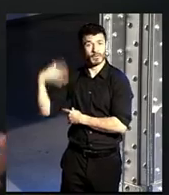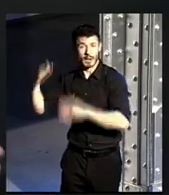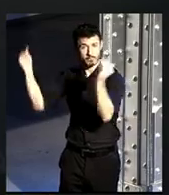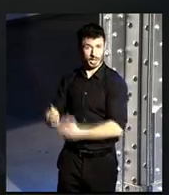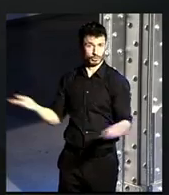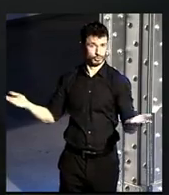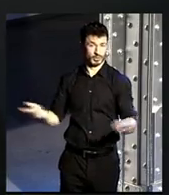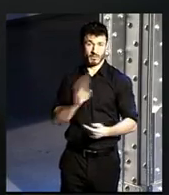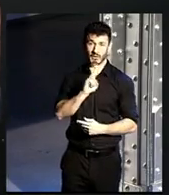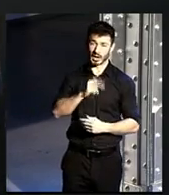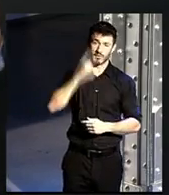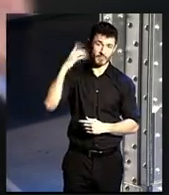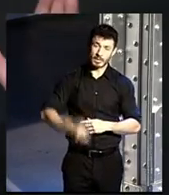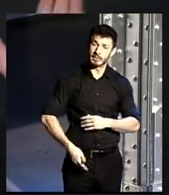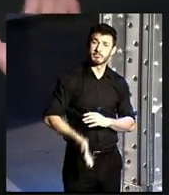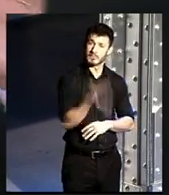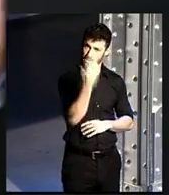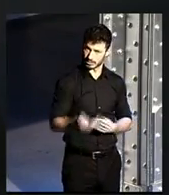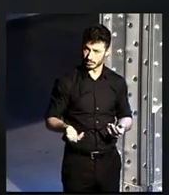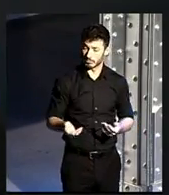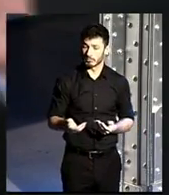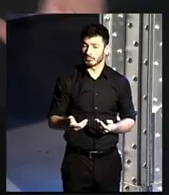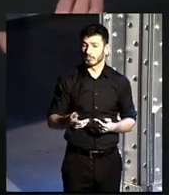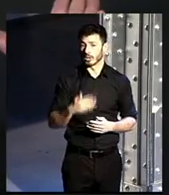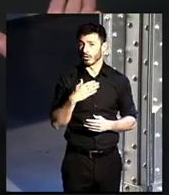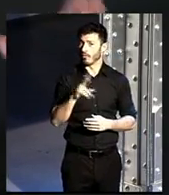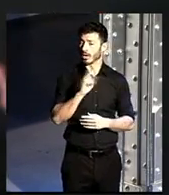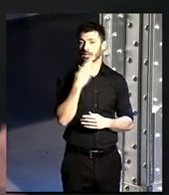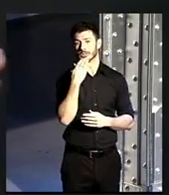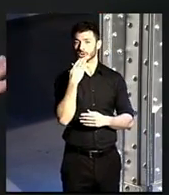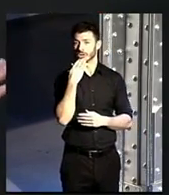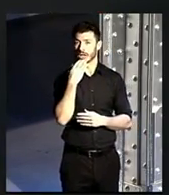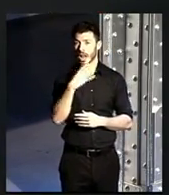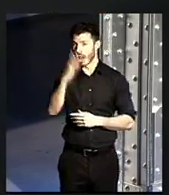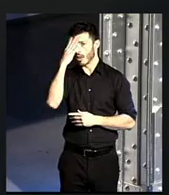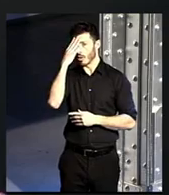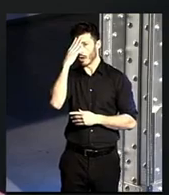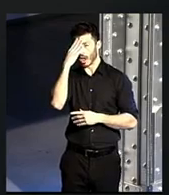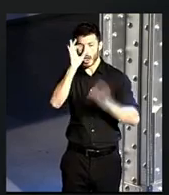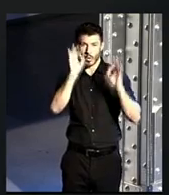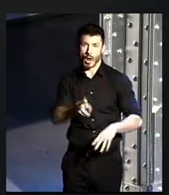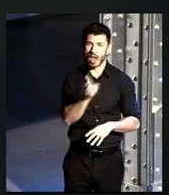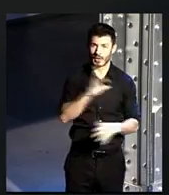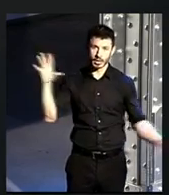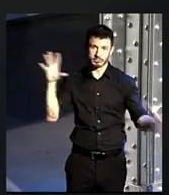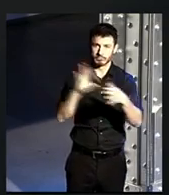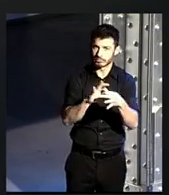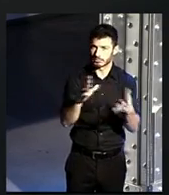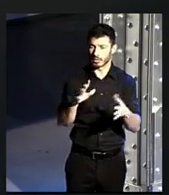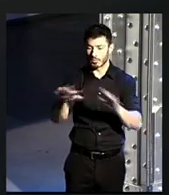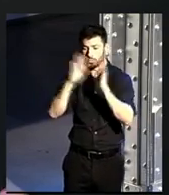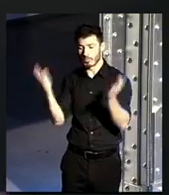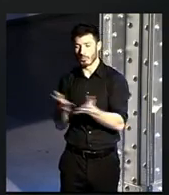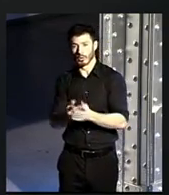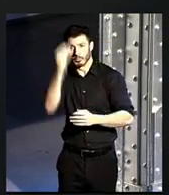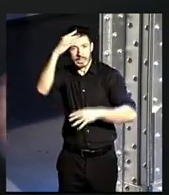¿no? Y así, para ellos, Verne... La Luna es Verne. Claro. Así. Los diarios del mundo entero. Verne l'avait prévu, Verne l'avait prévu.